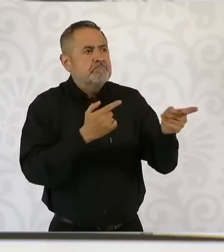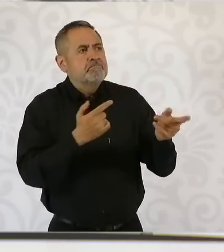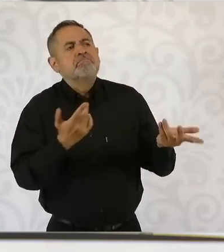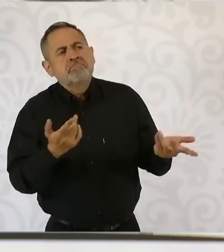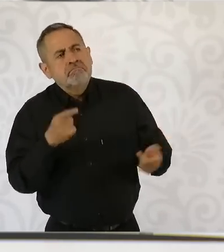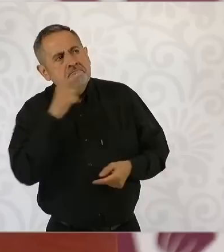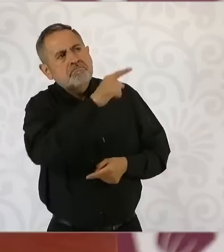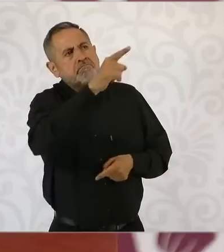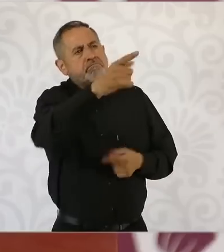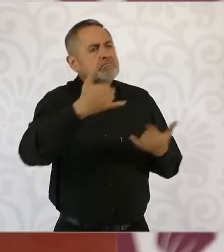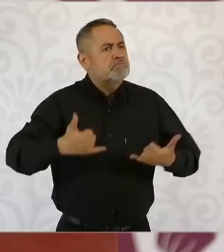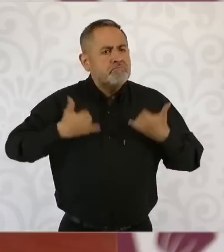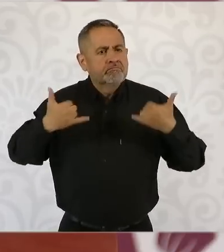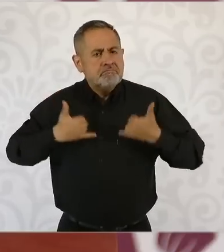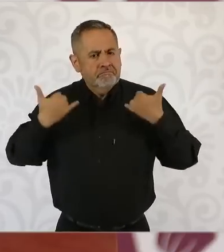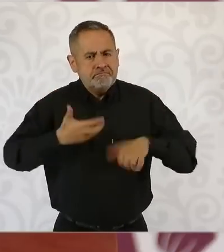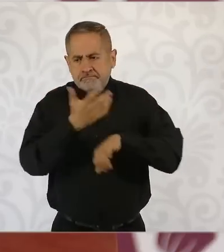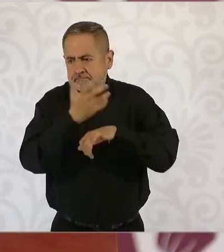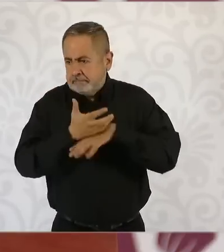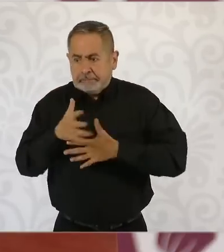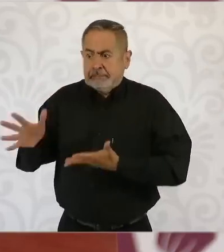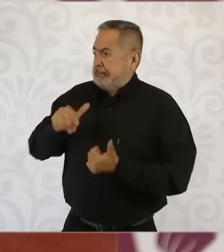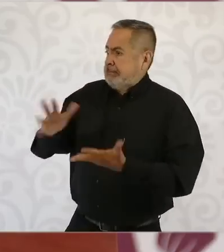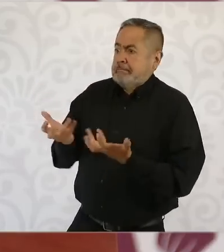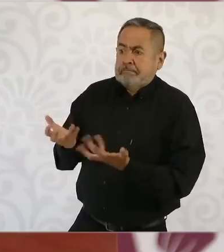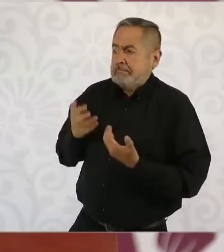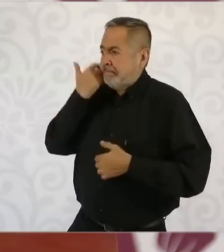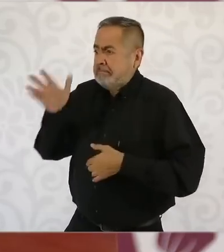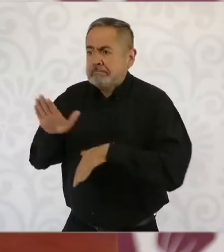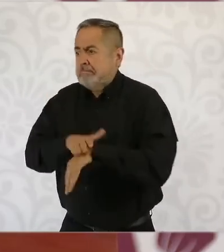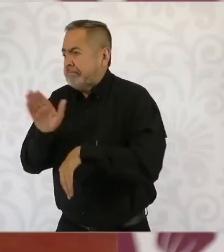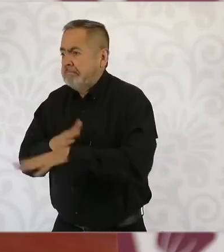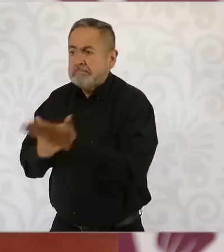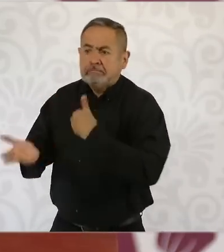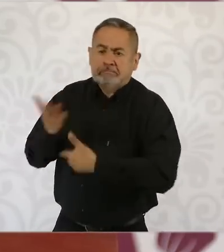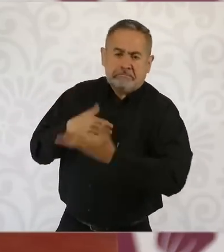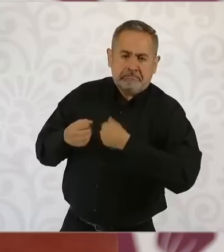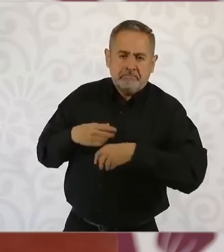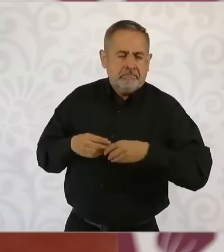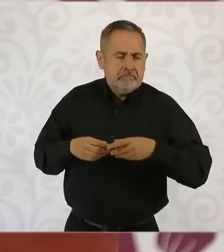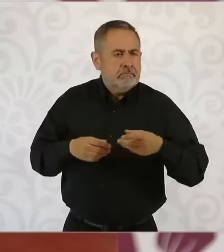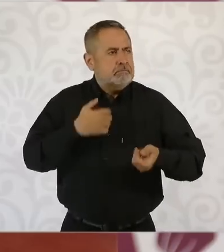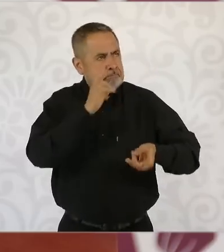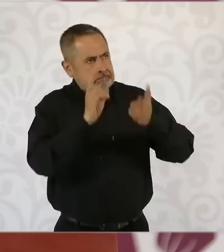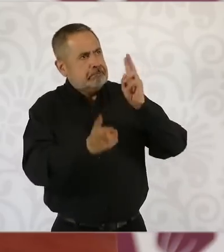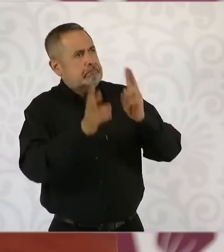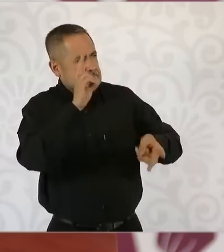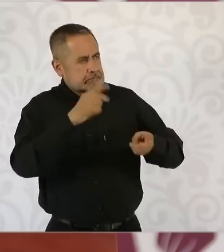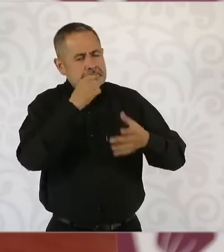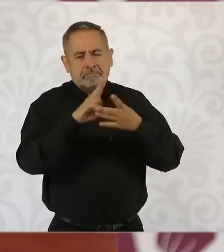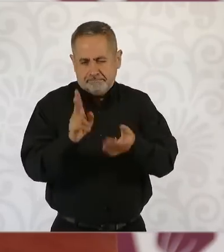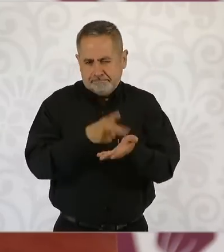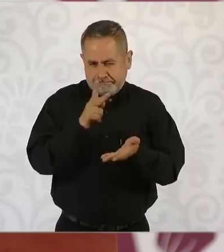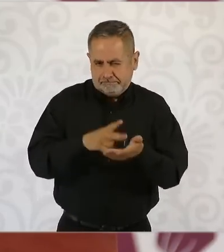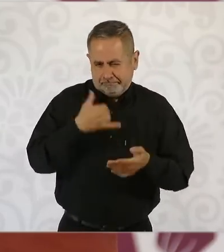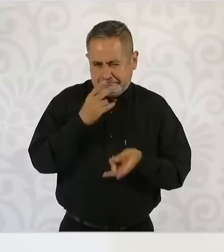los jóvenes o las personas consumen drogas. De ahí vino esta plática que se ha comentado varias